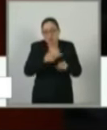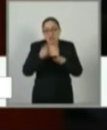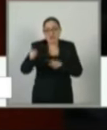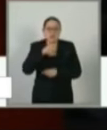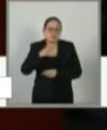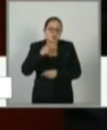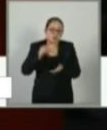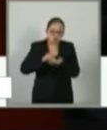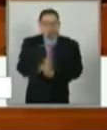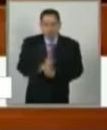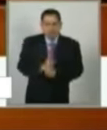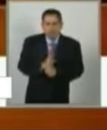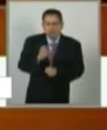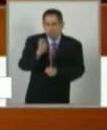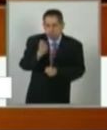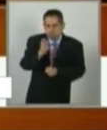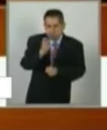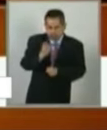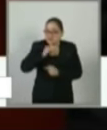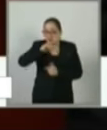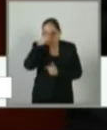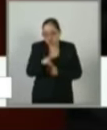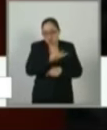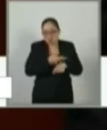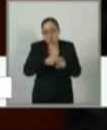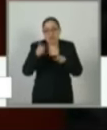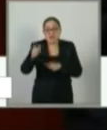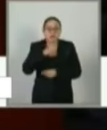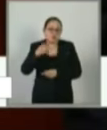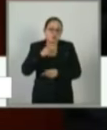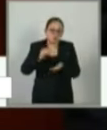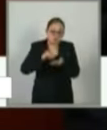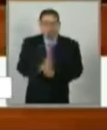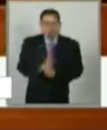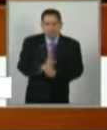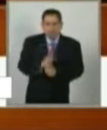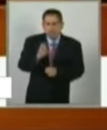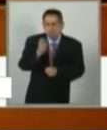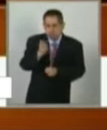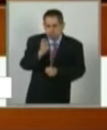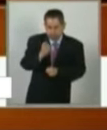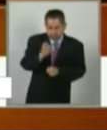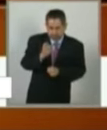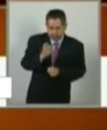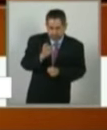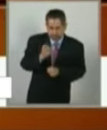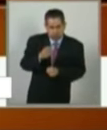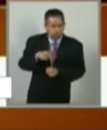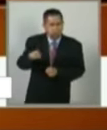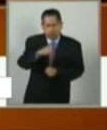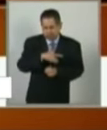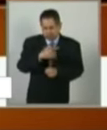privado, está usted mal, señor presidente. Hasta hoy son casos verdaderamente